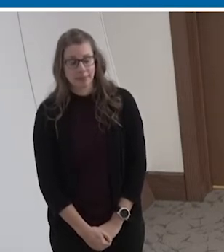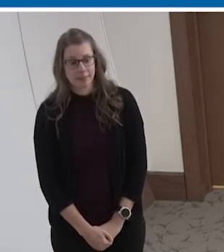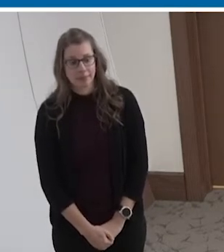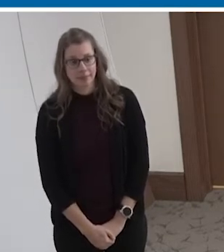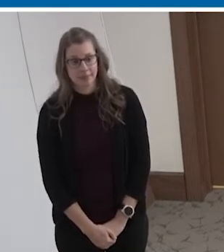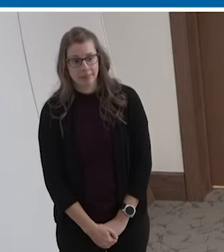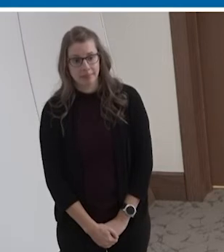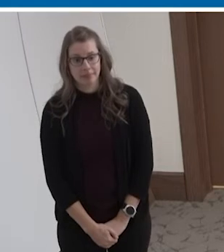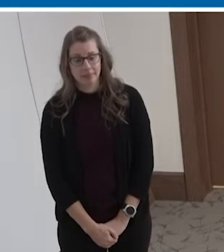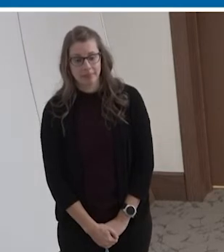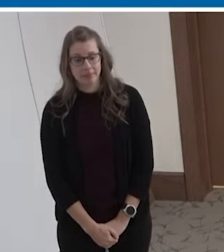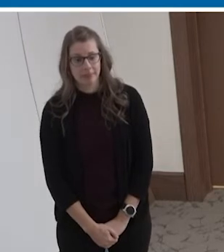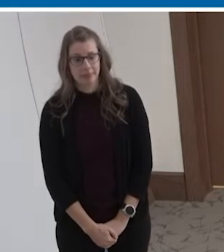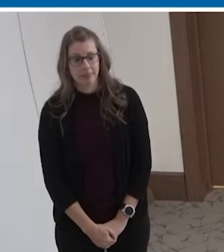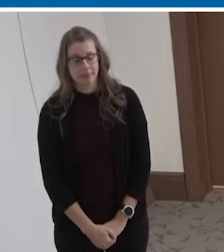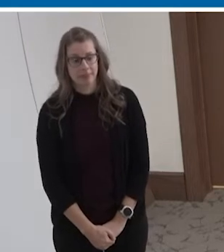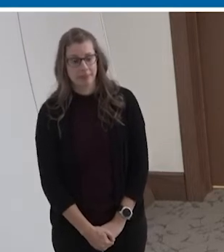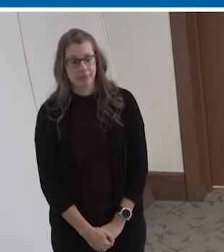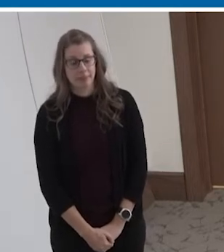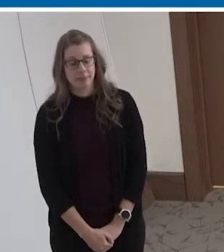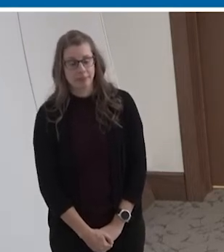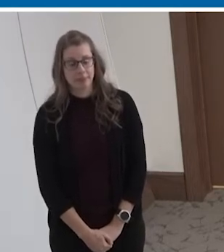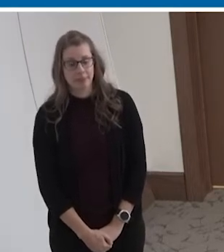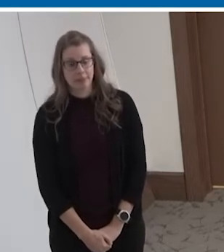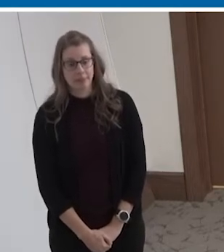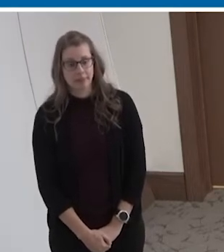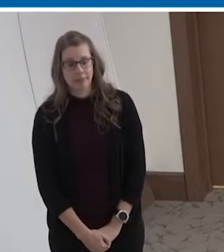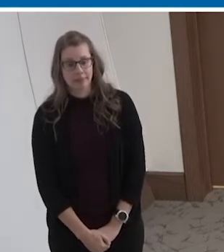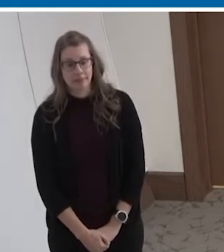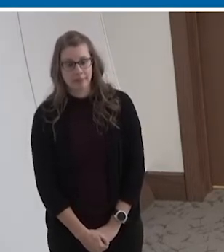del web, que es childrensmercy.org